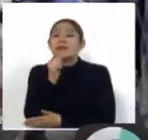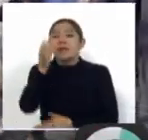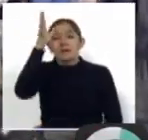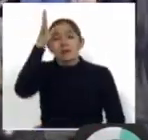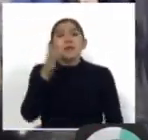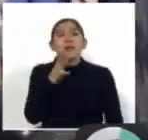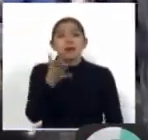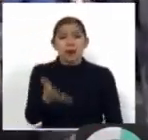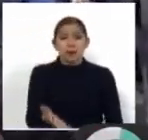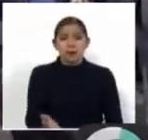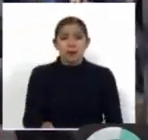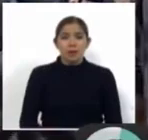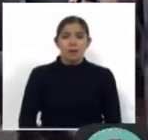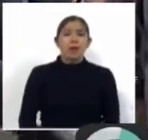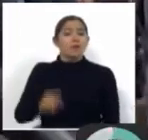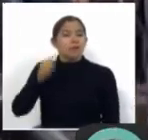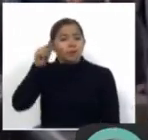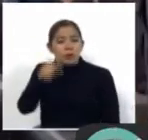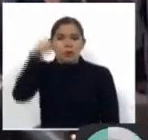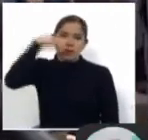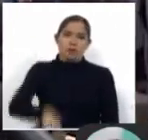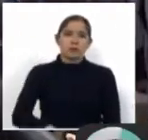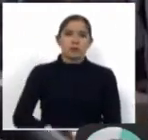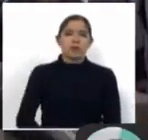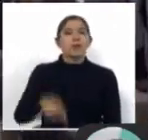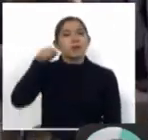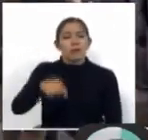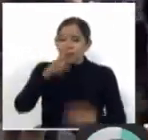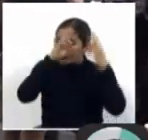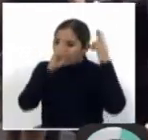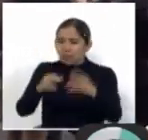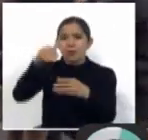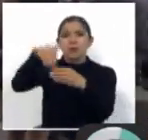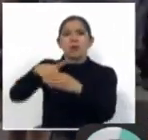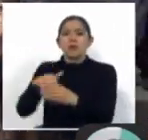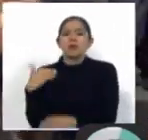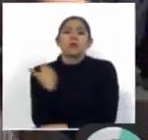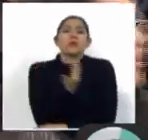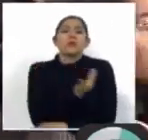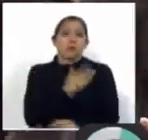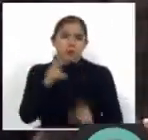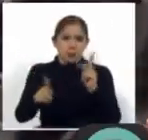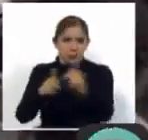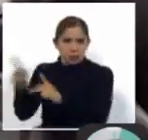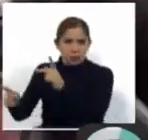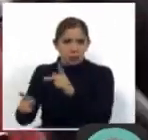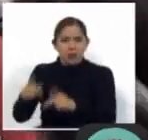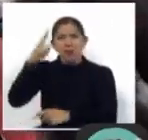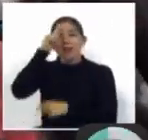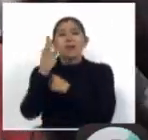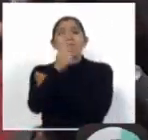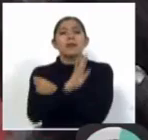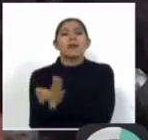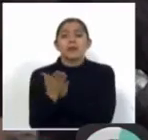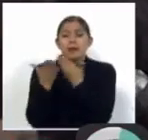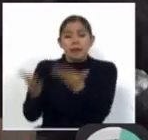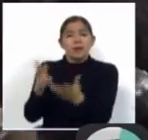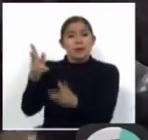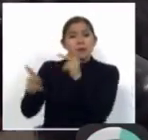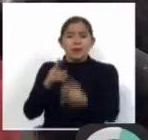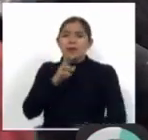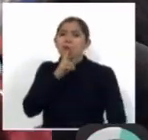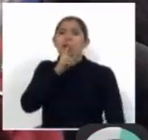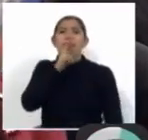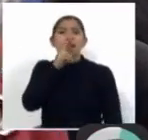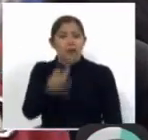padres. Por eso estoy acá, por respetar el voto de nuestros pueblos y por defender a esta gente que es